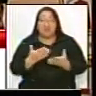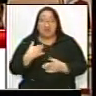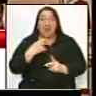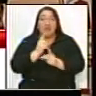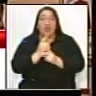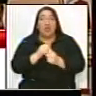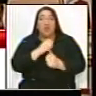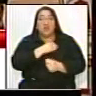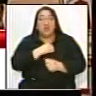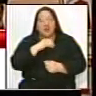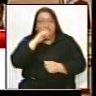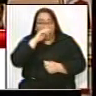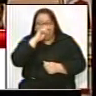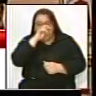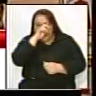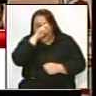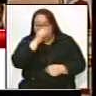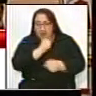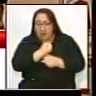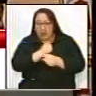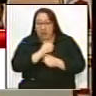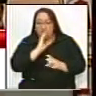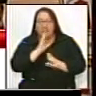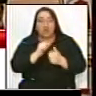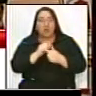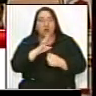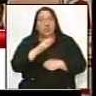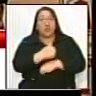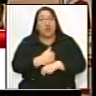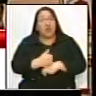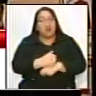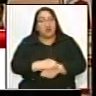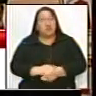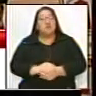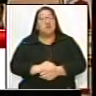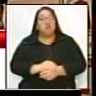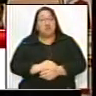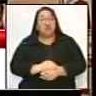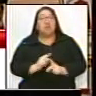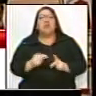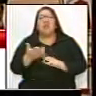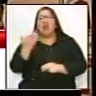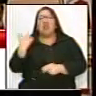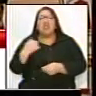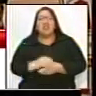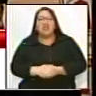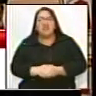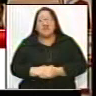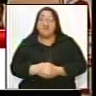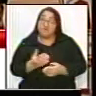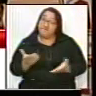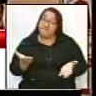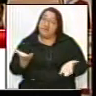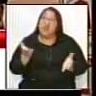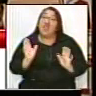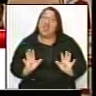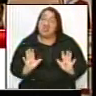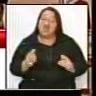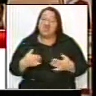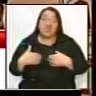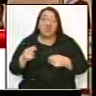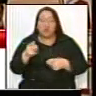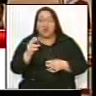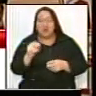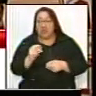con el ministro. Estamos directamente invitados a hablar con sus asesores, pero antes es que lamentablemente así tiene que ser, como usted